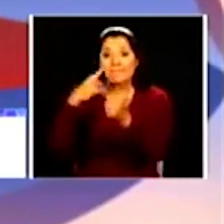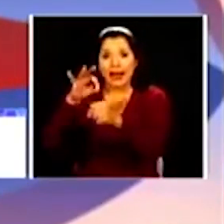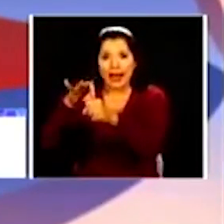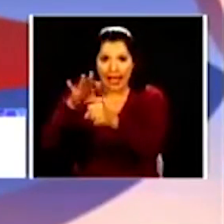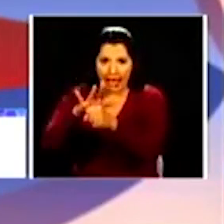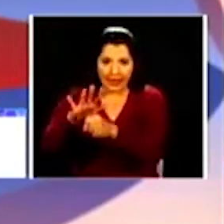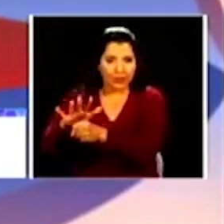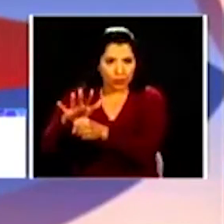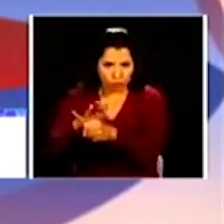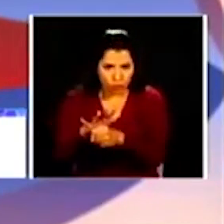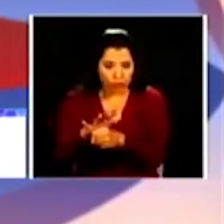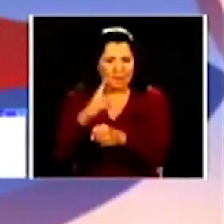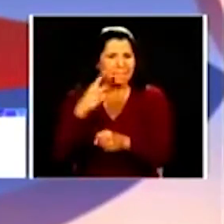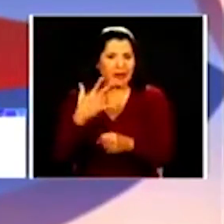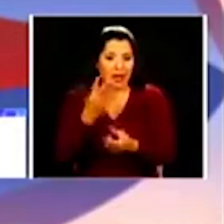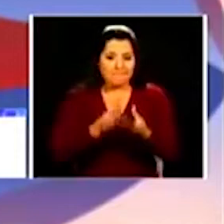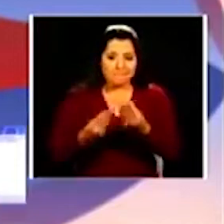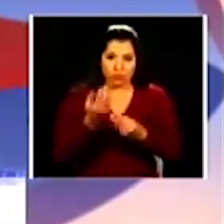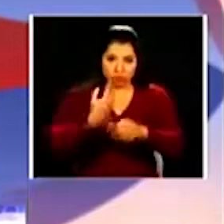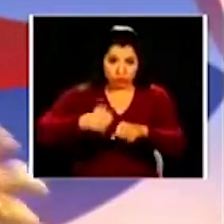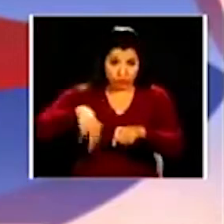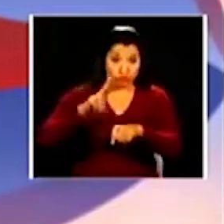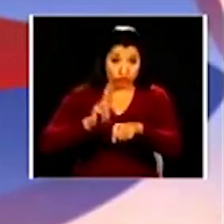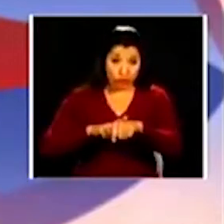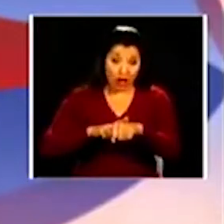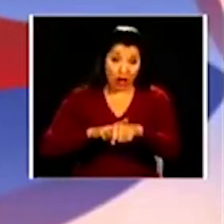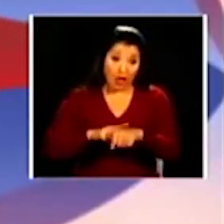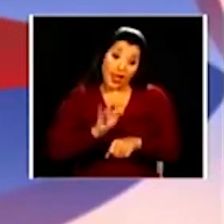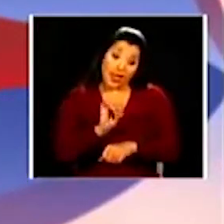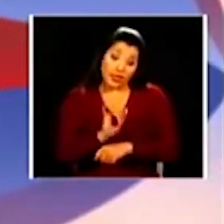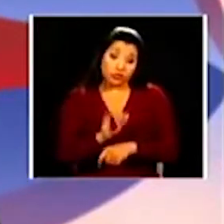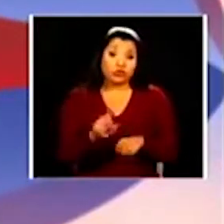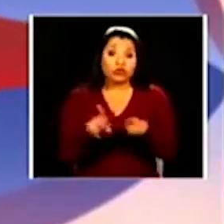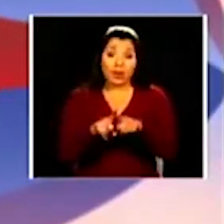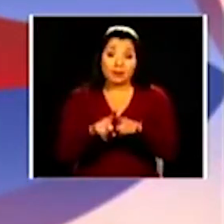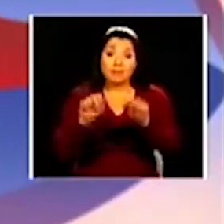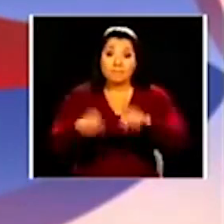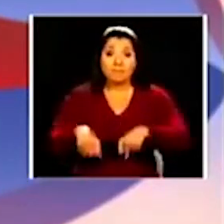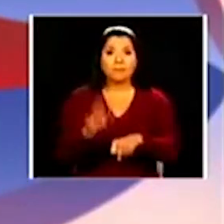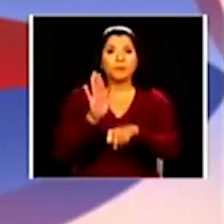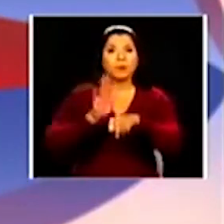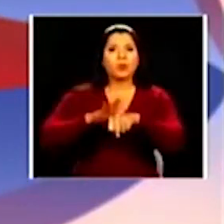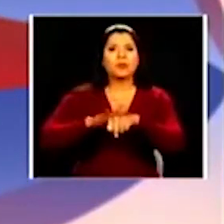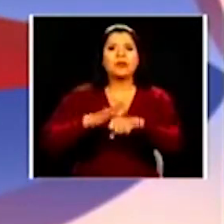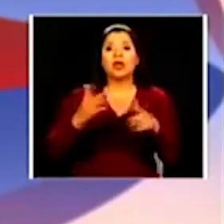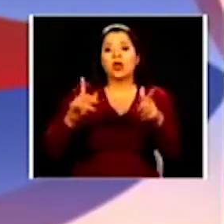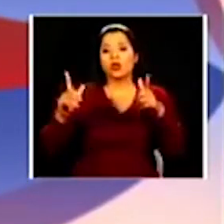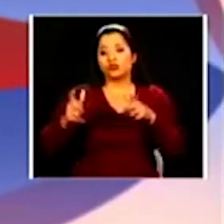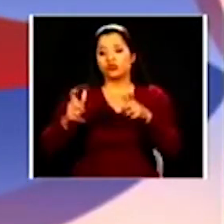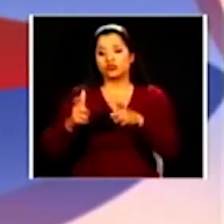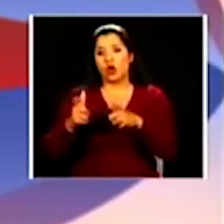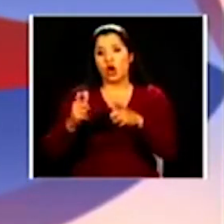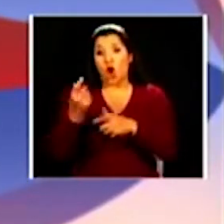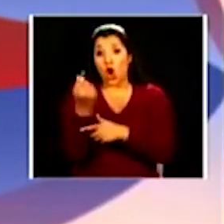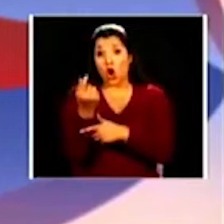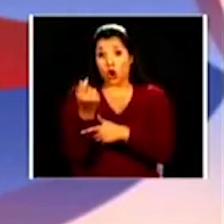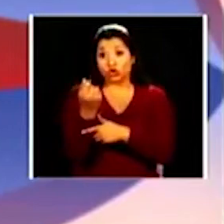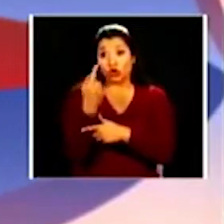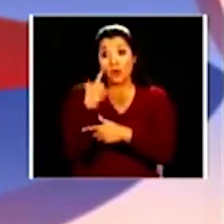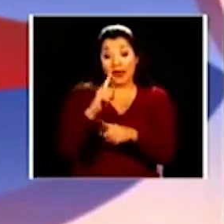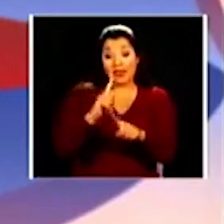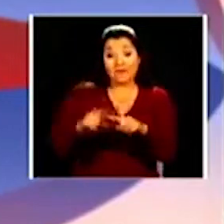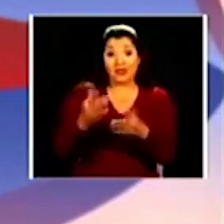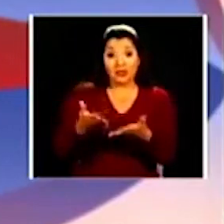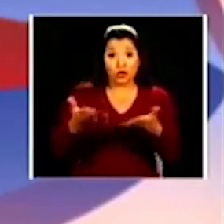es la producción nacional, que en este caso pues también de alguna manera permitirá reducir los costos de los diferentes bienes y servicios